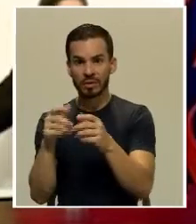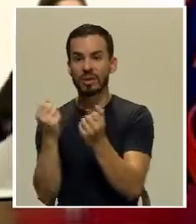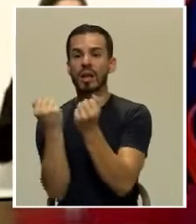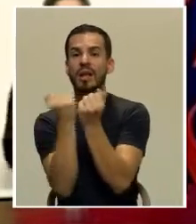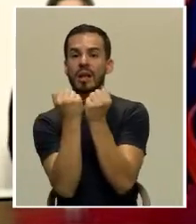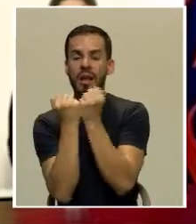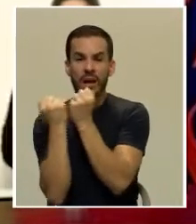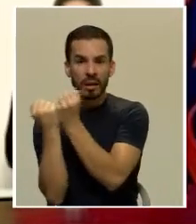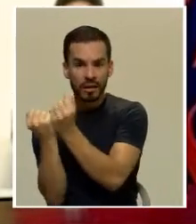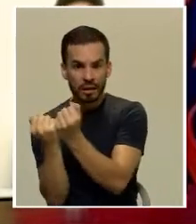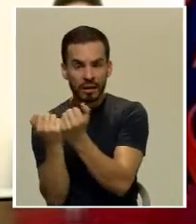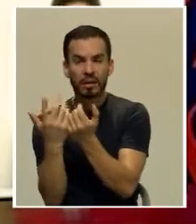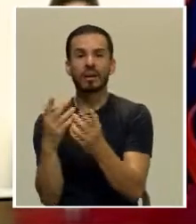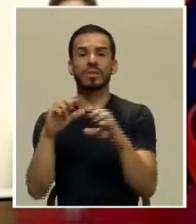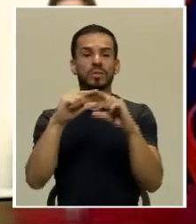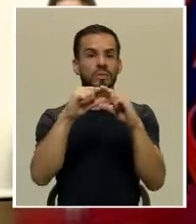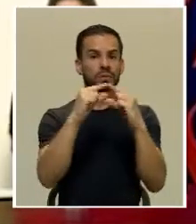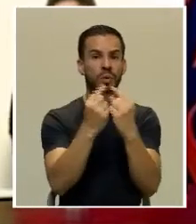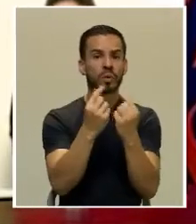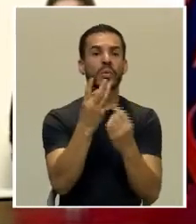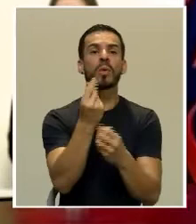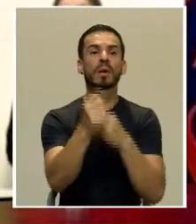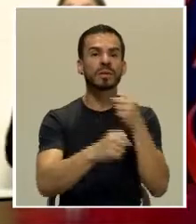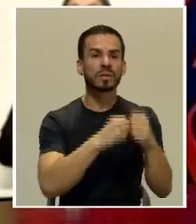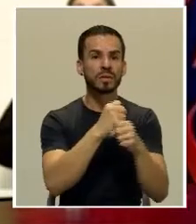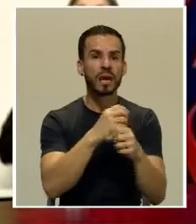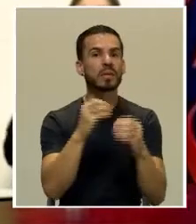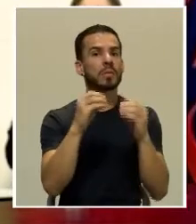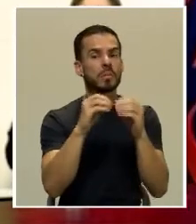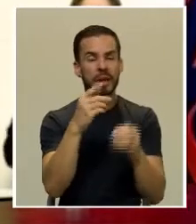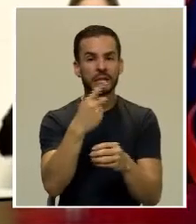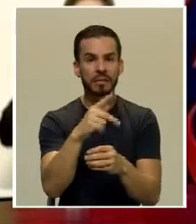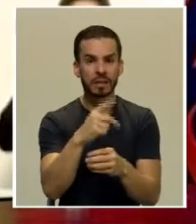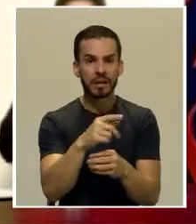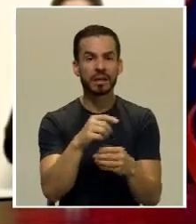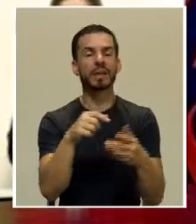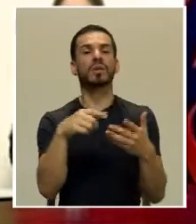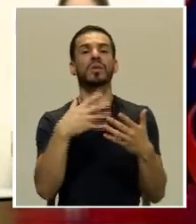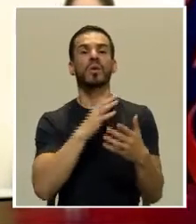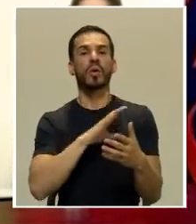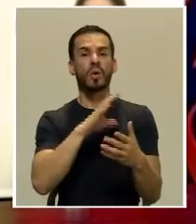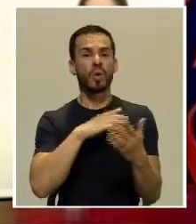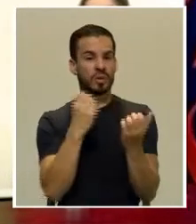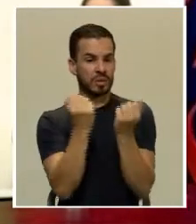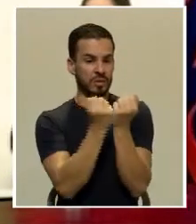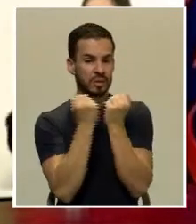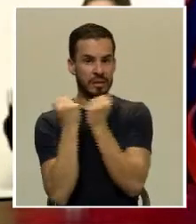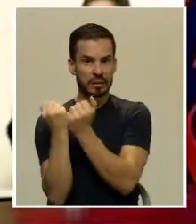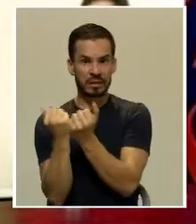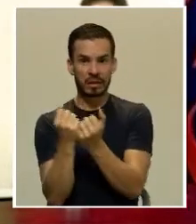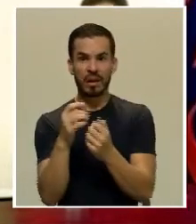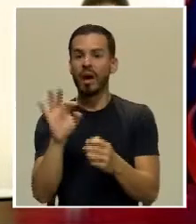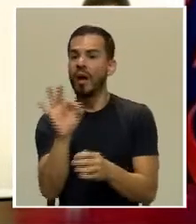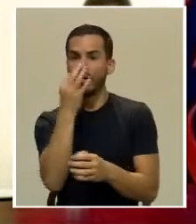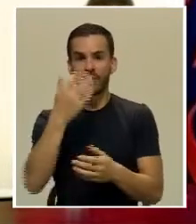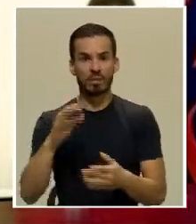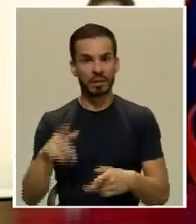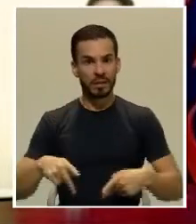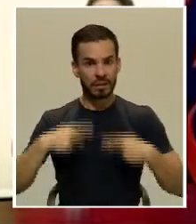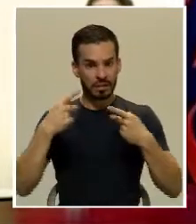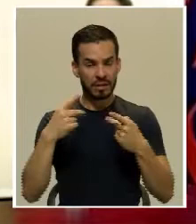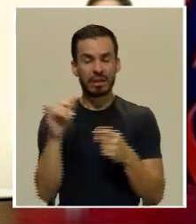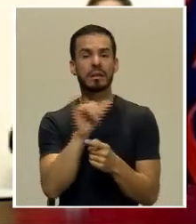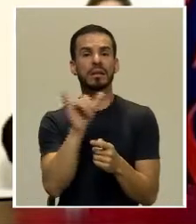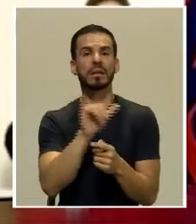densidad poblacional, a los grupos de edad de más riesgo, a las condiciones de hacinamiento, a los estilos de vida,